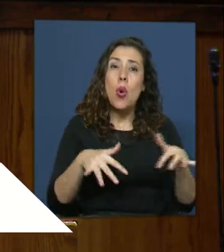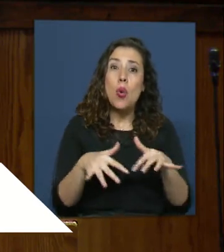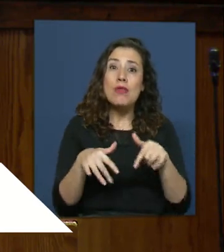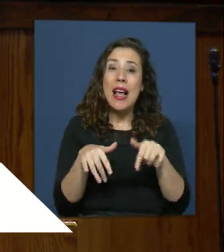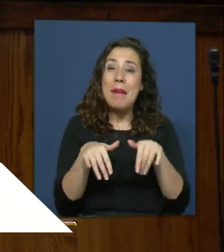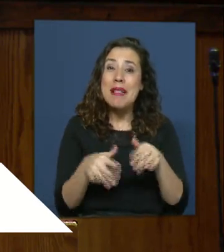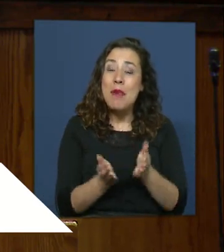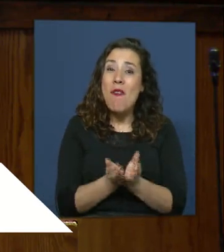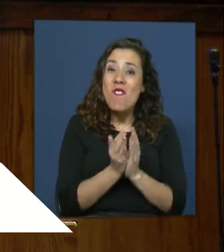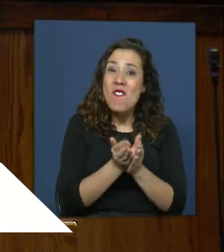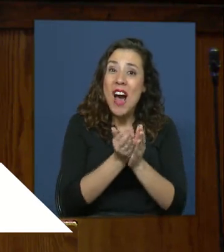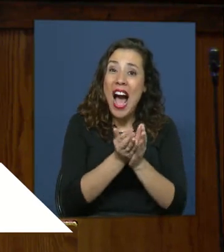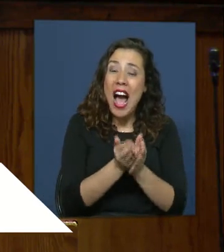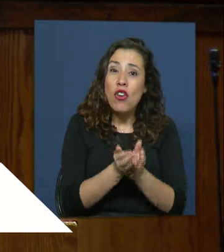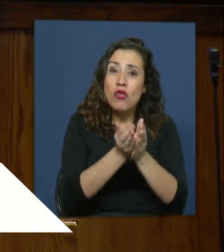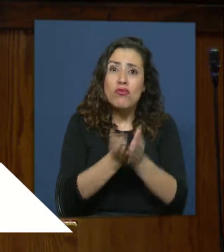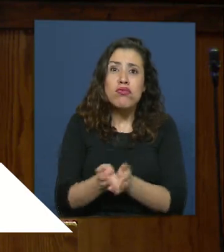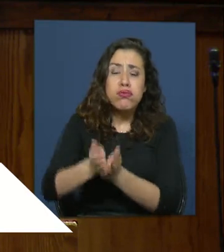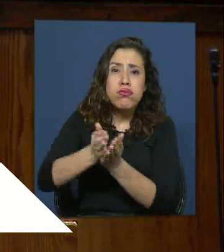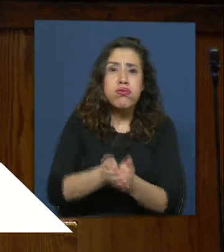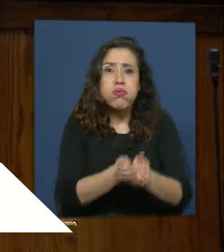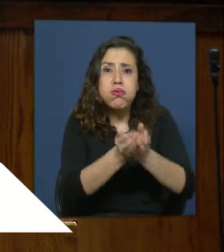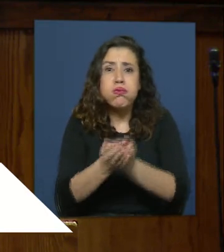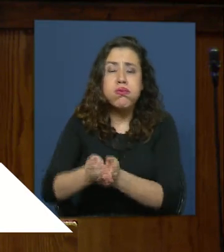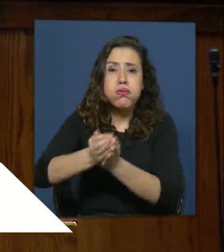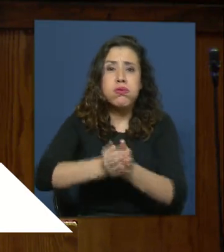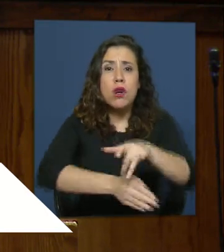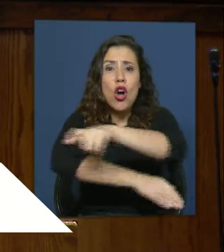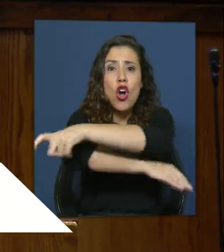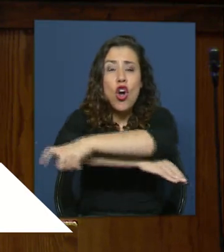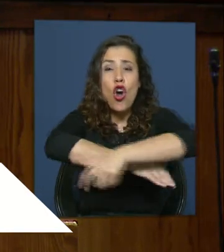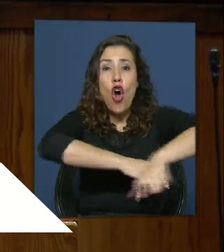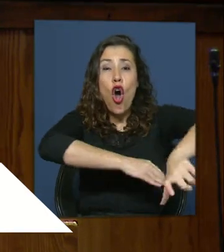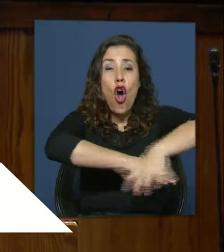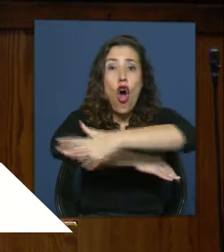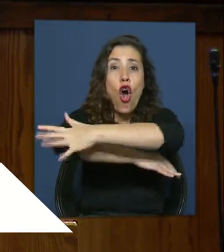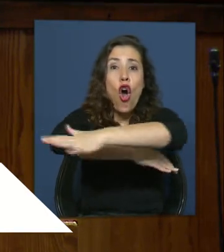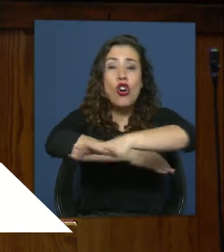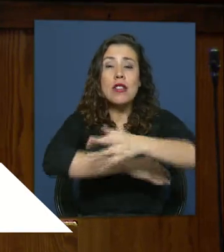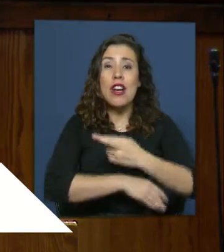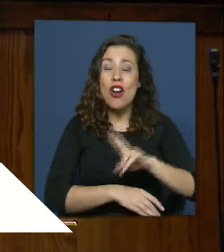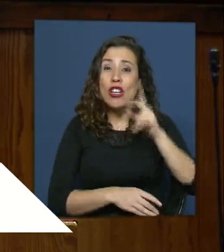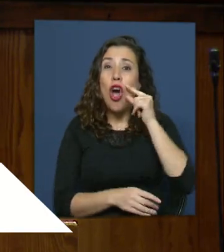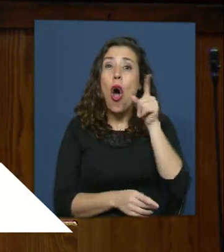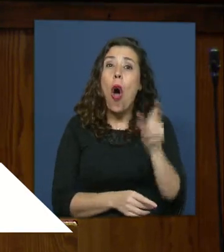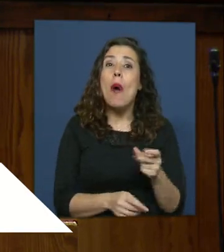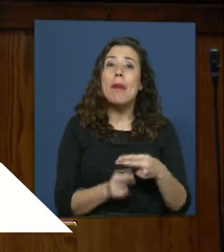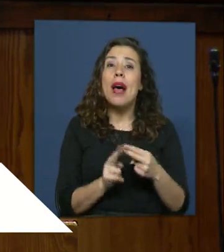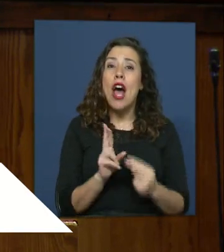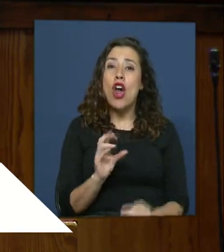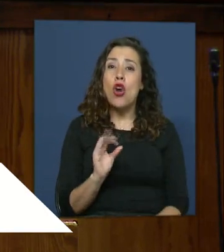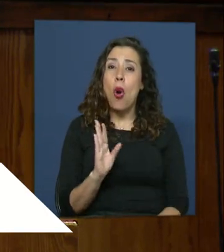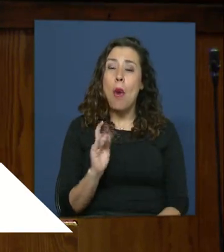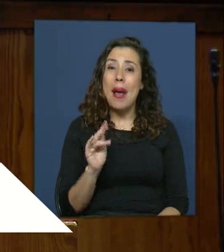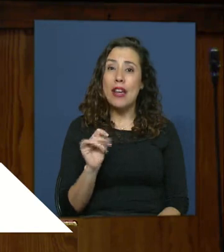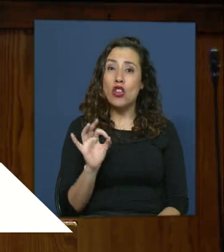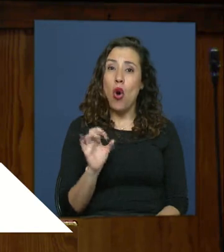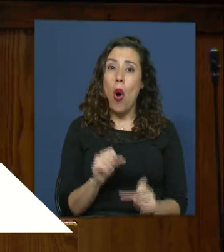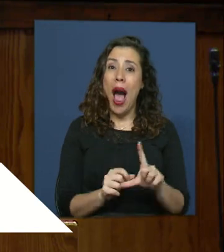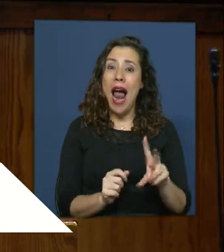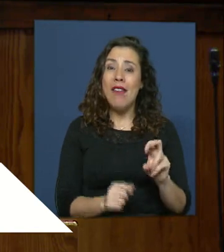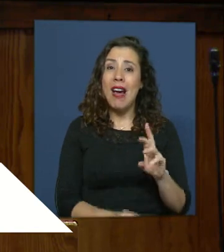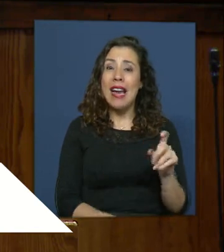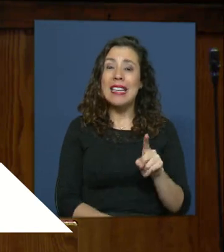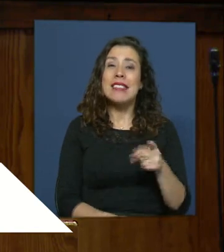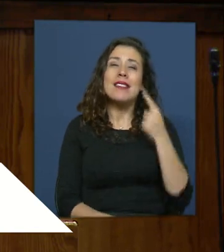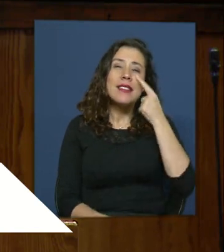estas embarcaciones en su recorrido por las costas de nuestro norte. Ese hombre se llamaba Roberto Álvarez, también conocido